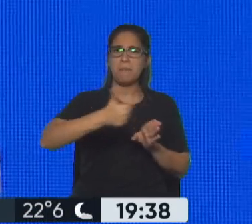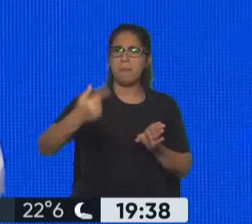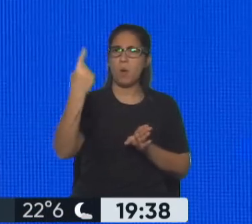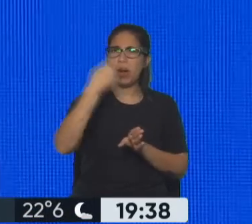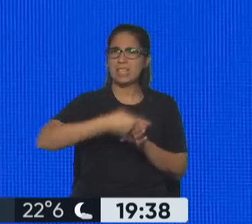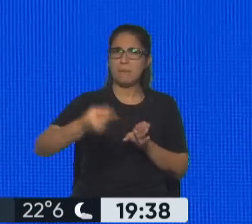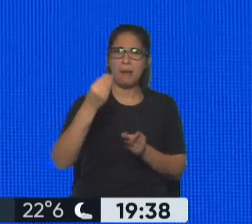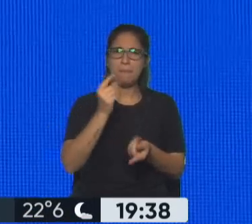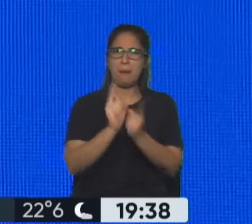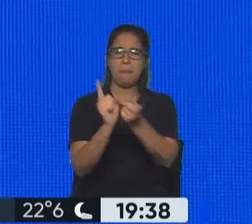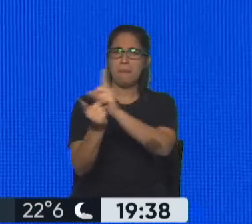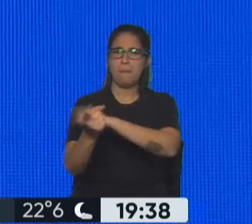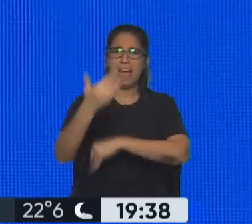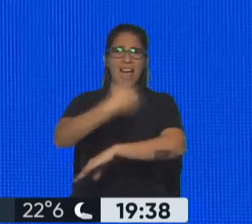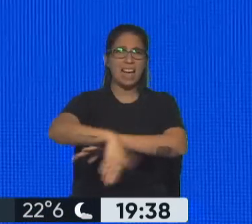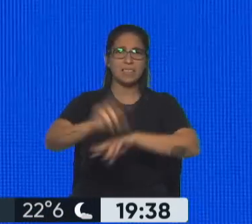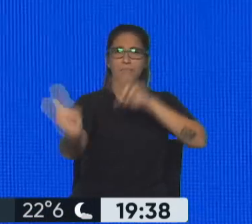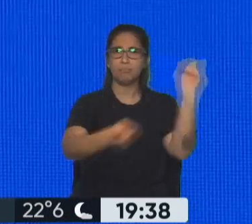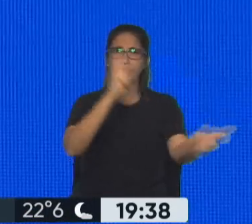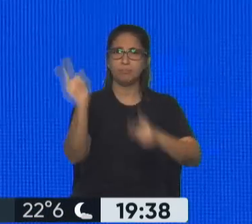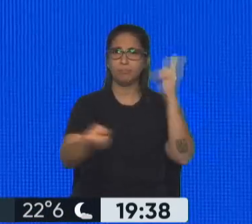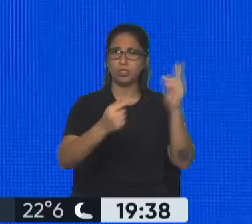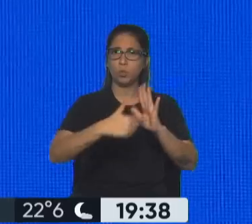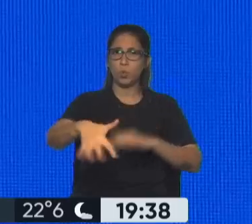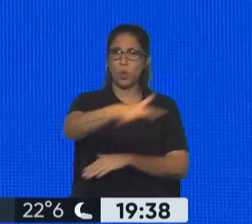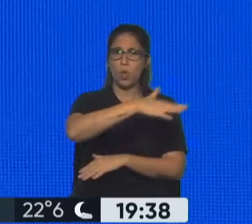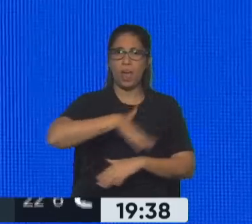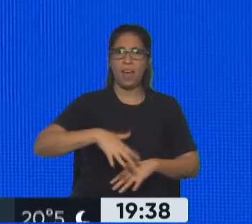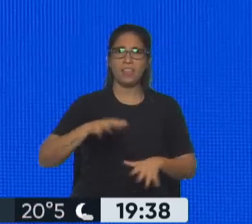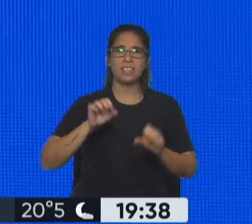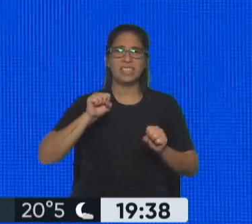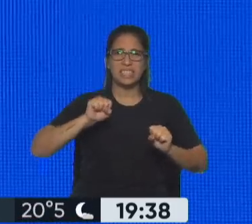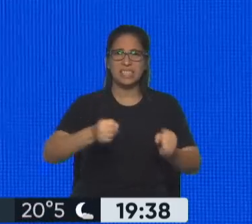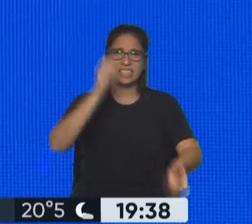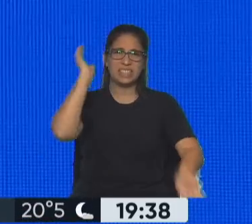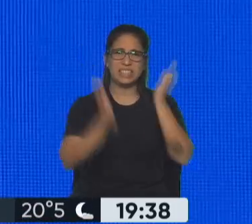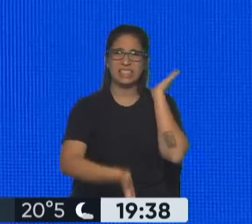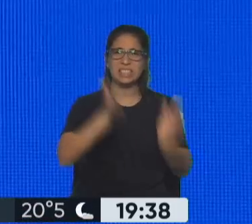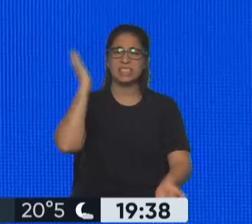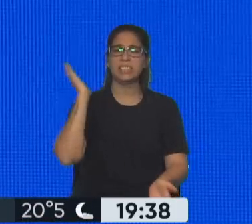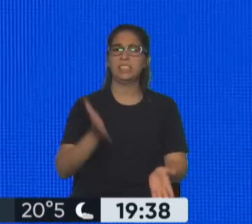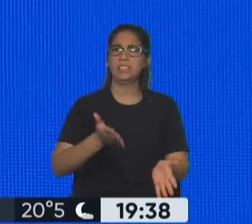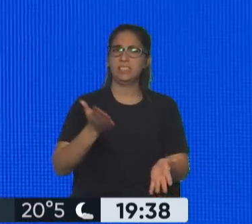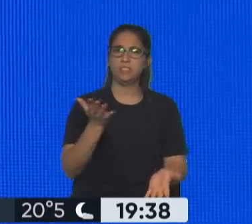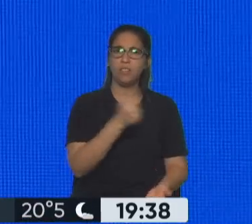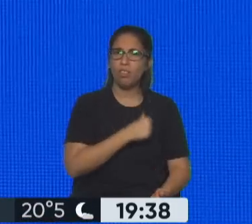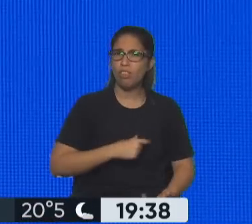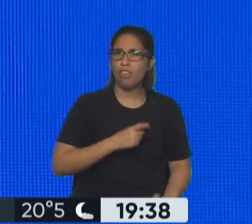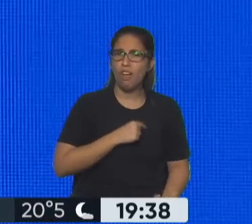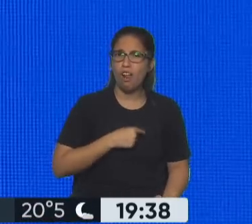semana, muertos en las calles de la ciudad de Buenos Aires, represión, miseria, dolor.